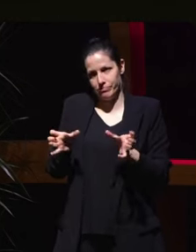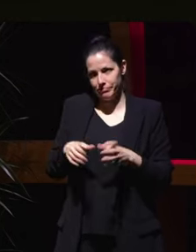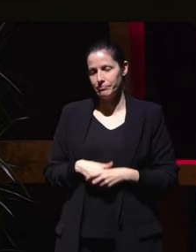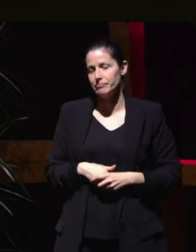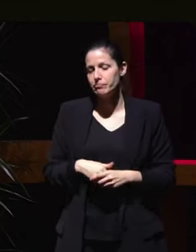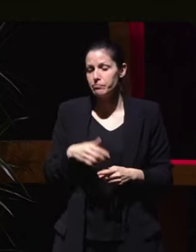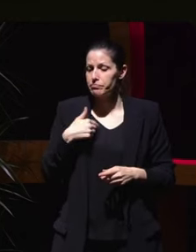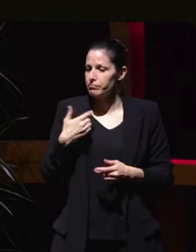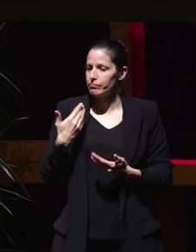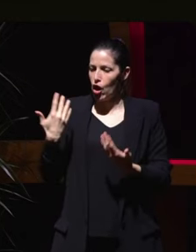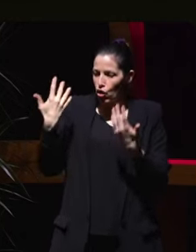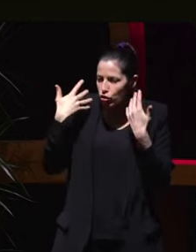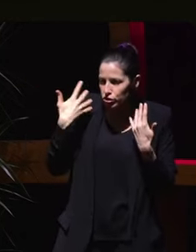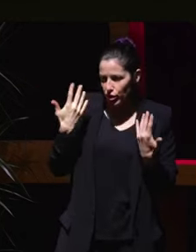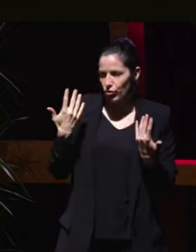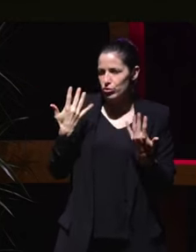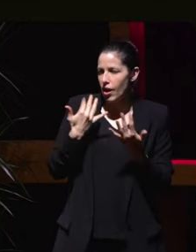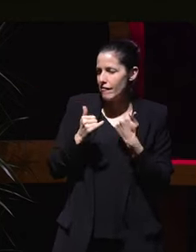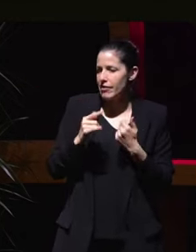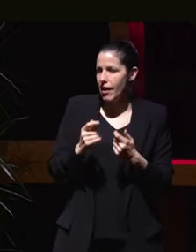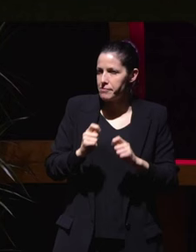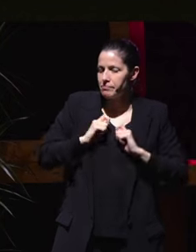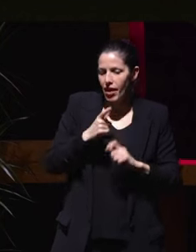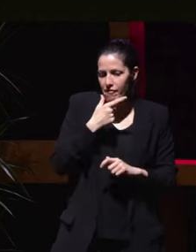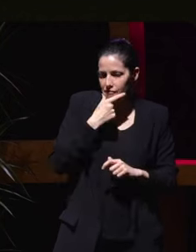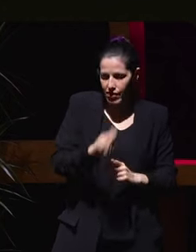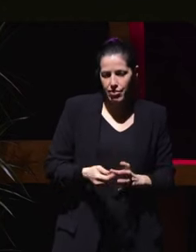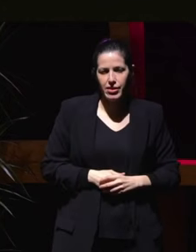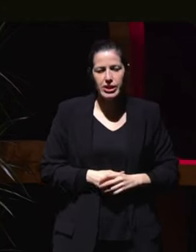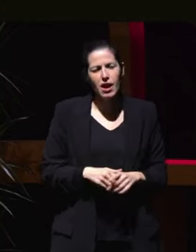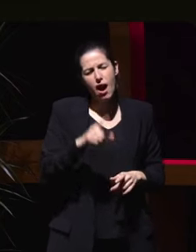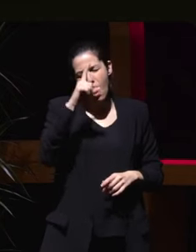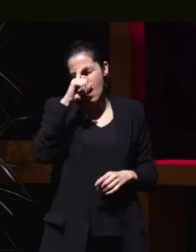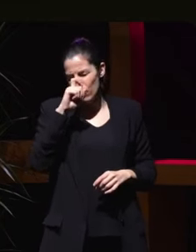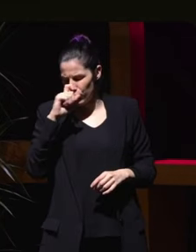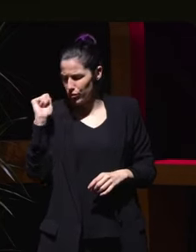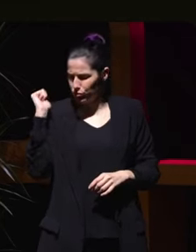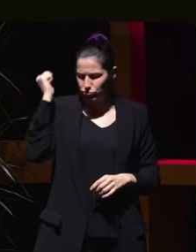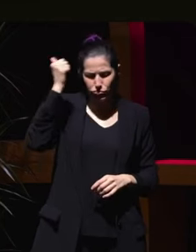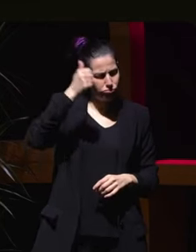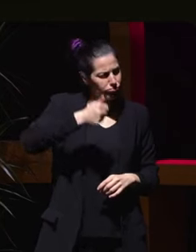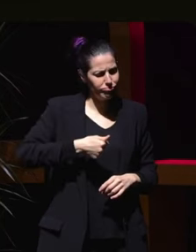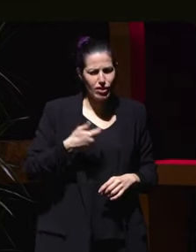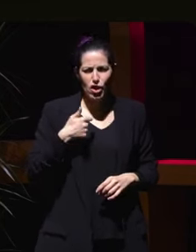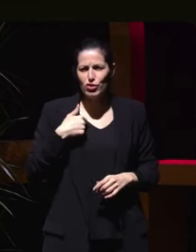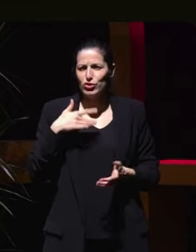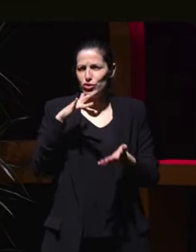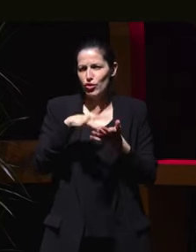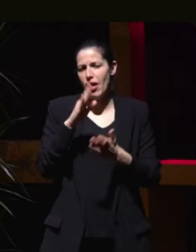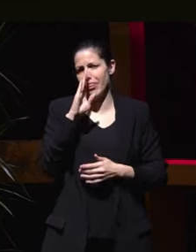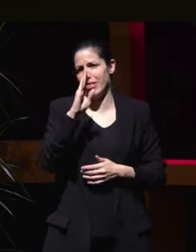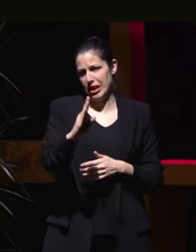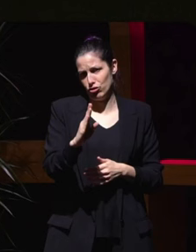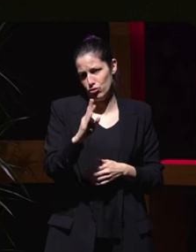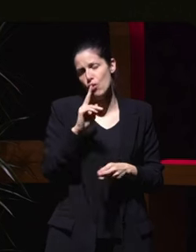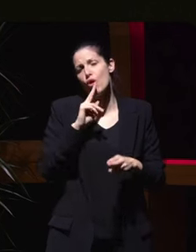todo foi máis fácil. Recordarei toda a miña vida o primeiro programa que fixen en directo, chamábase